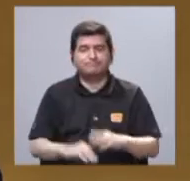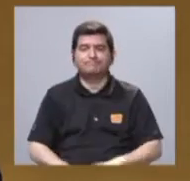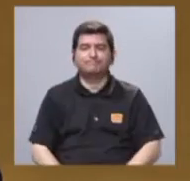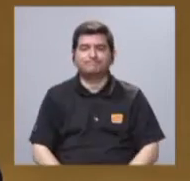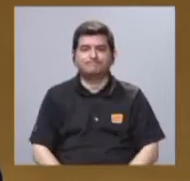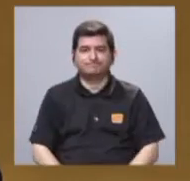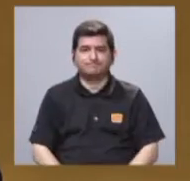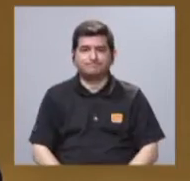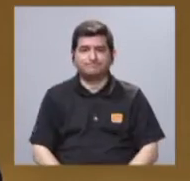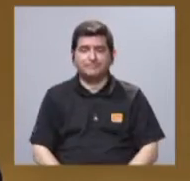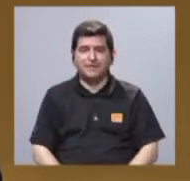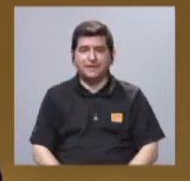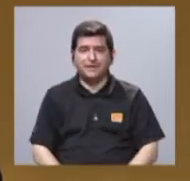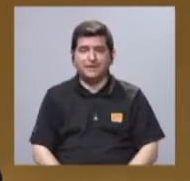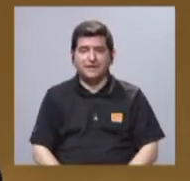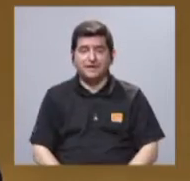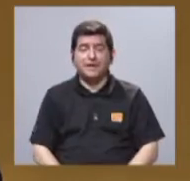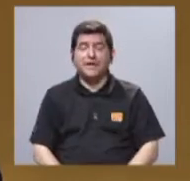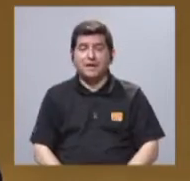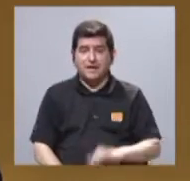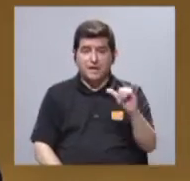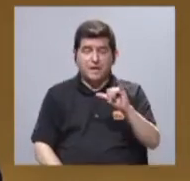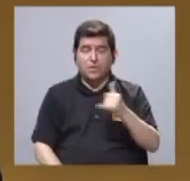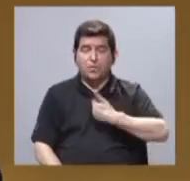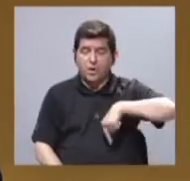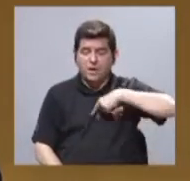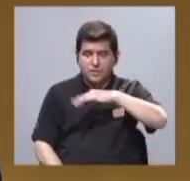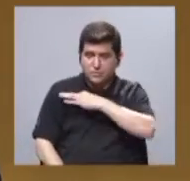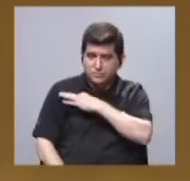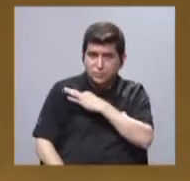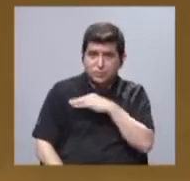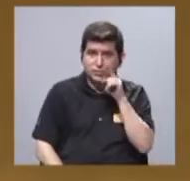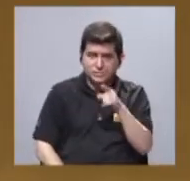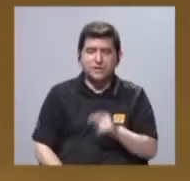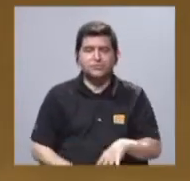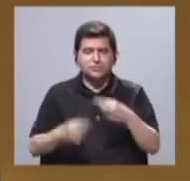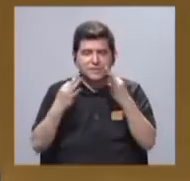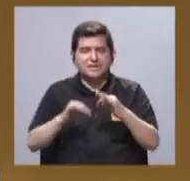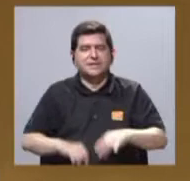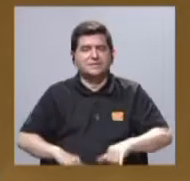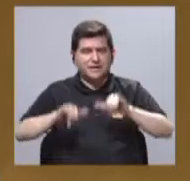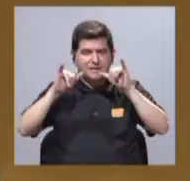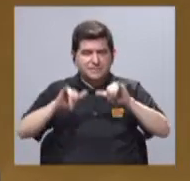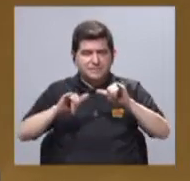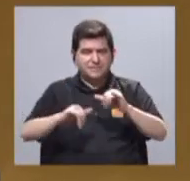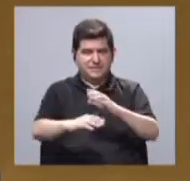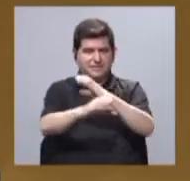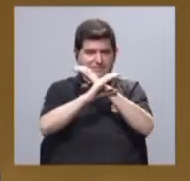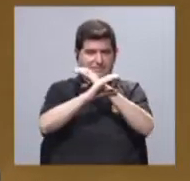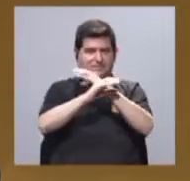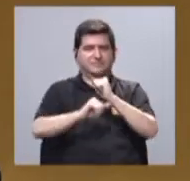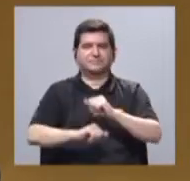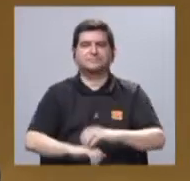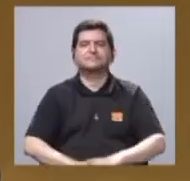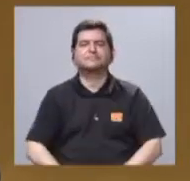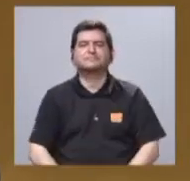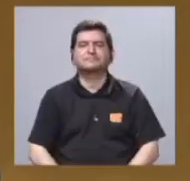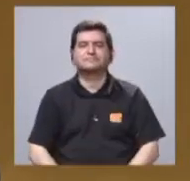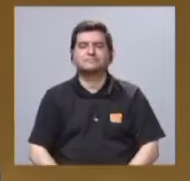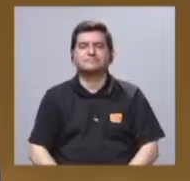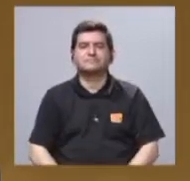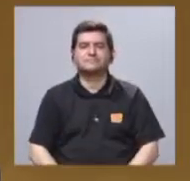de manera que los invitamos a que en la medida de las posibilidades lo hagan. Y ahora nos